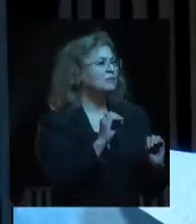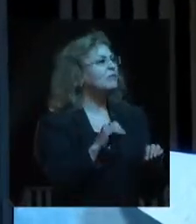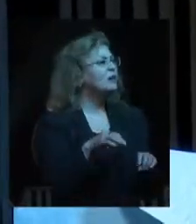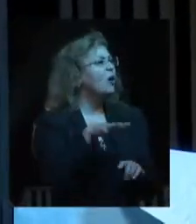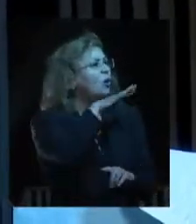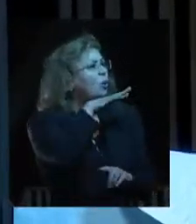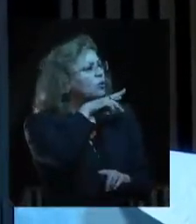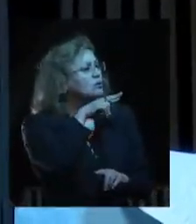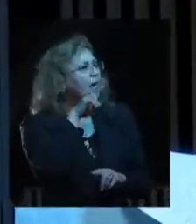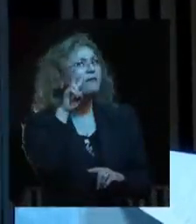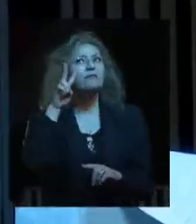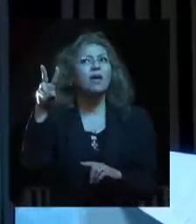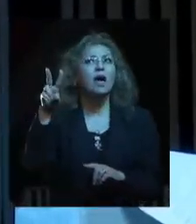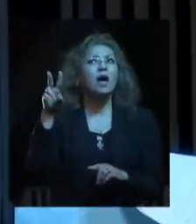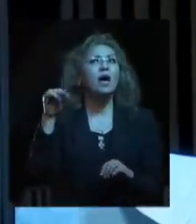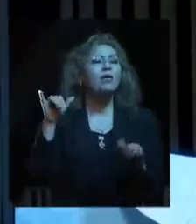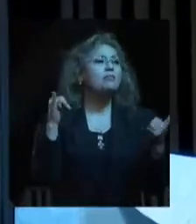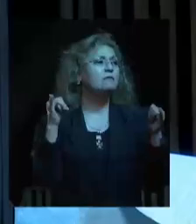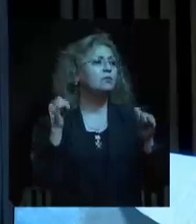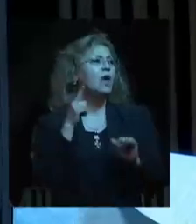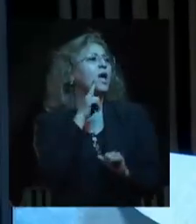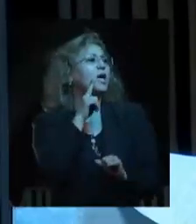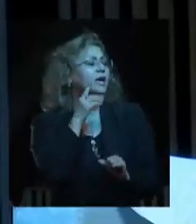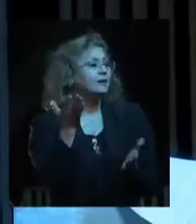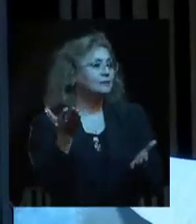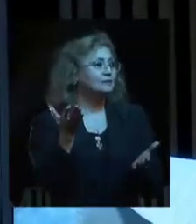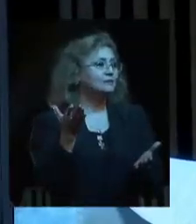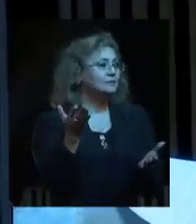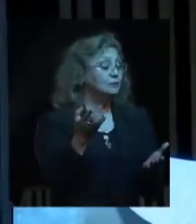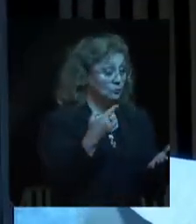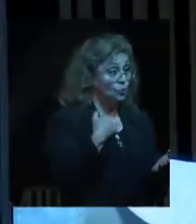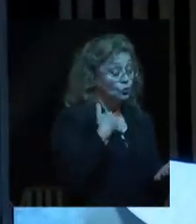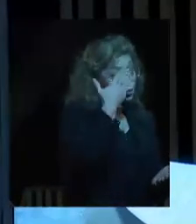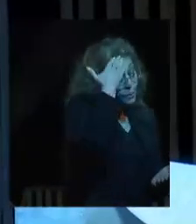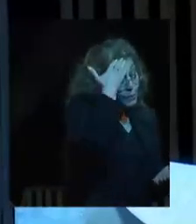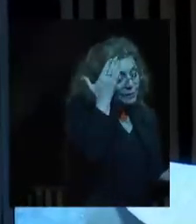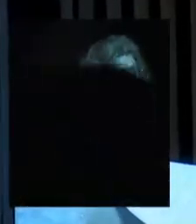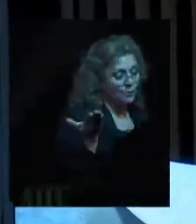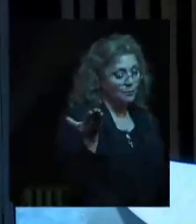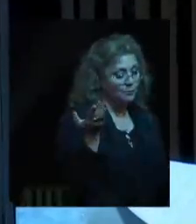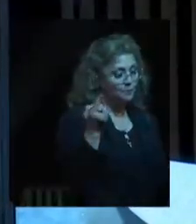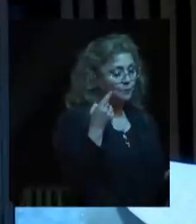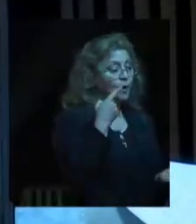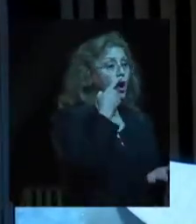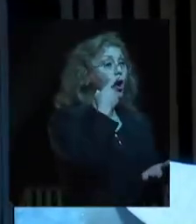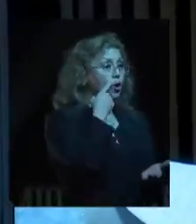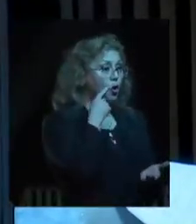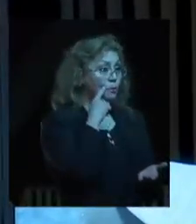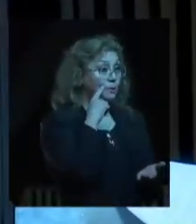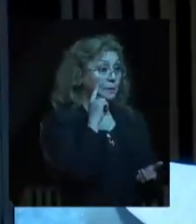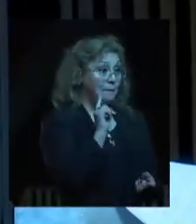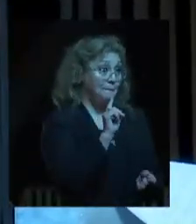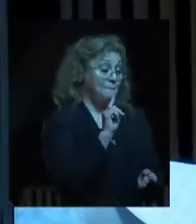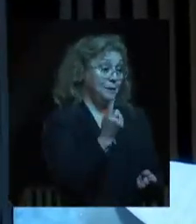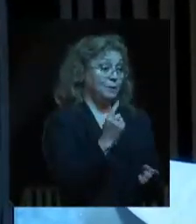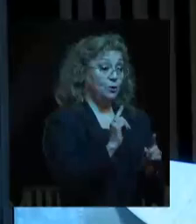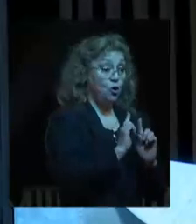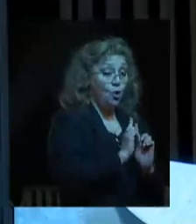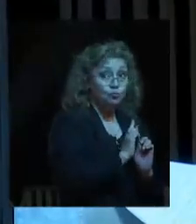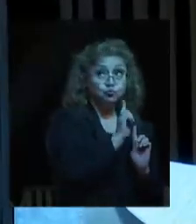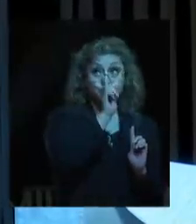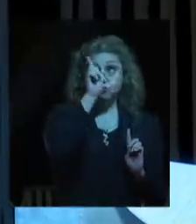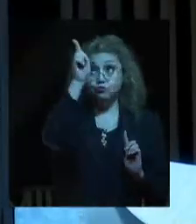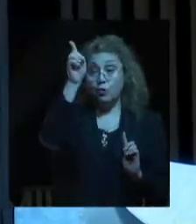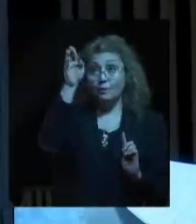que lo disfrute quién? Yo creo que el hombre debería ir a Marte. Hay que cambiarle la atmósfera a Marte. Hay que, pues la